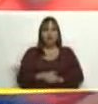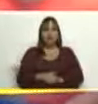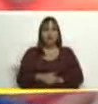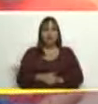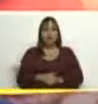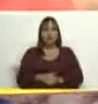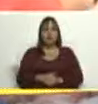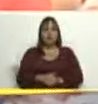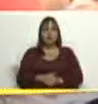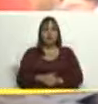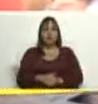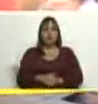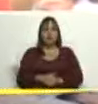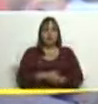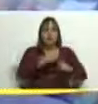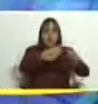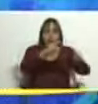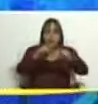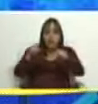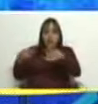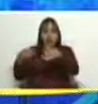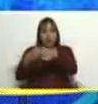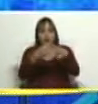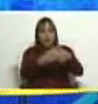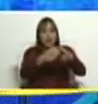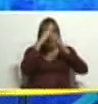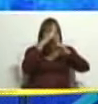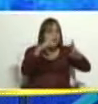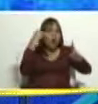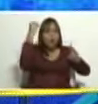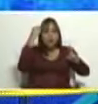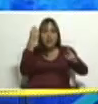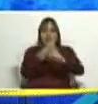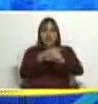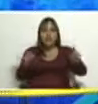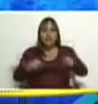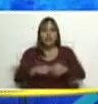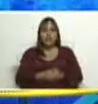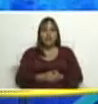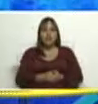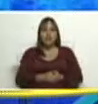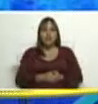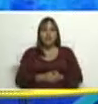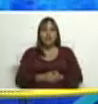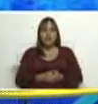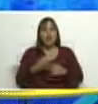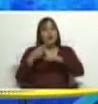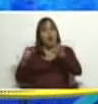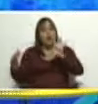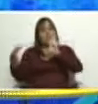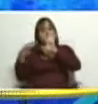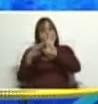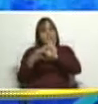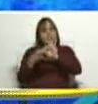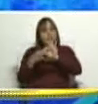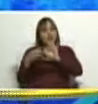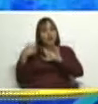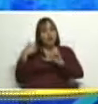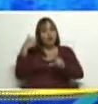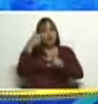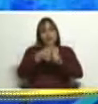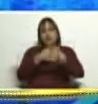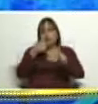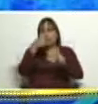con su diversidad, respetando la diversidad, pero unido. Yo he venido mucho insistiendo en ese